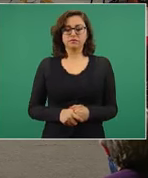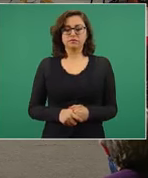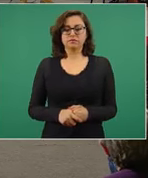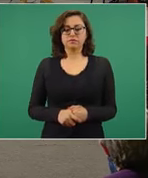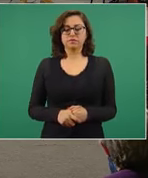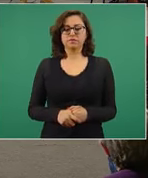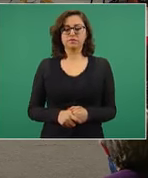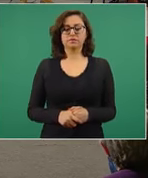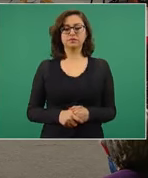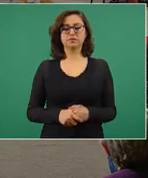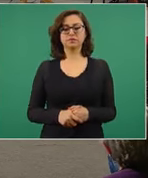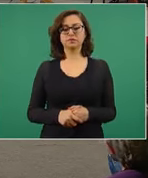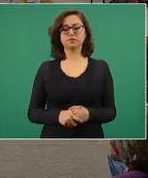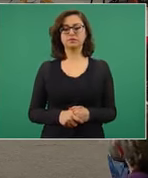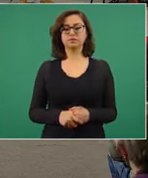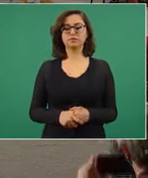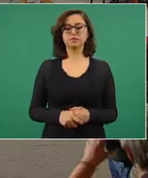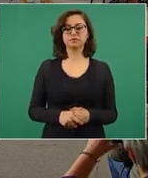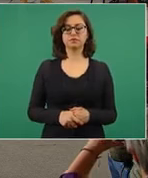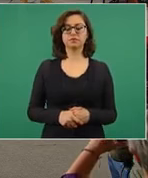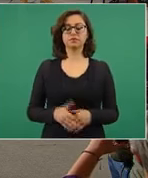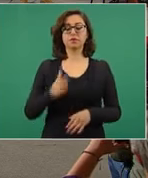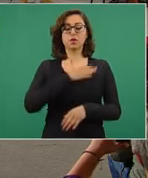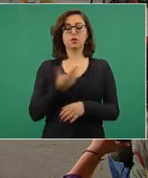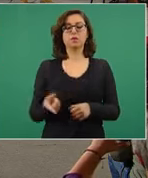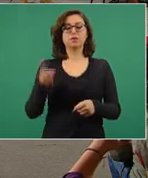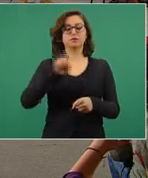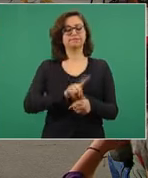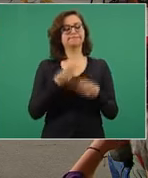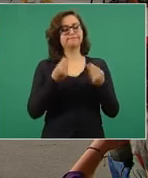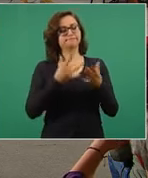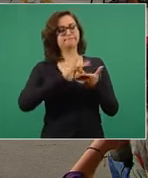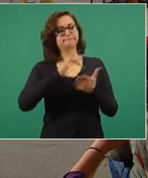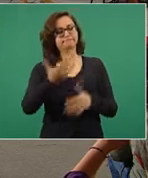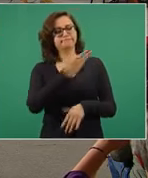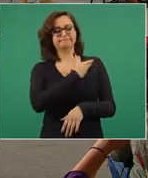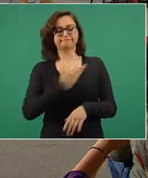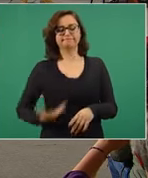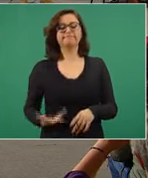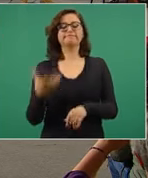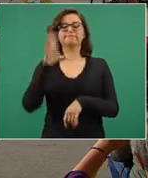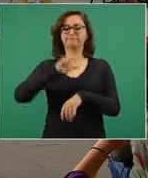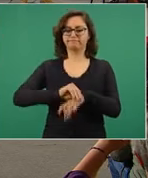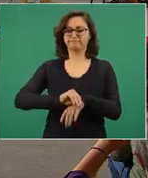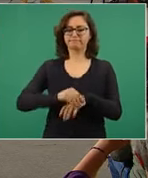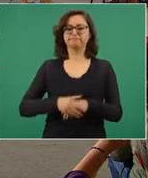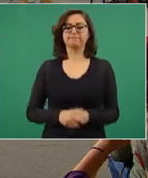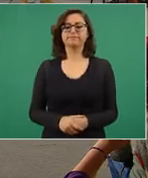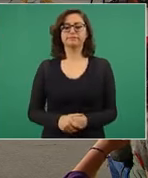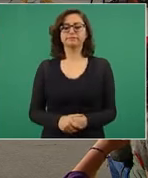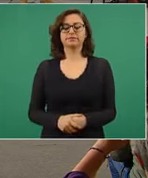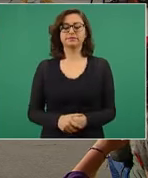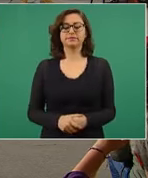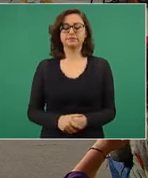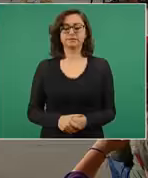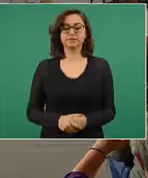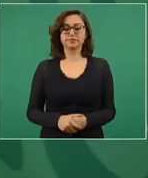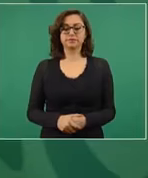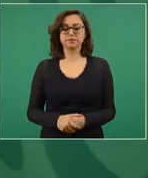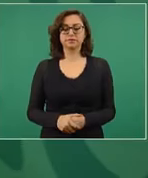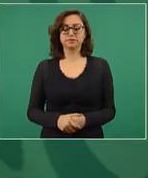Muy buenos días. Muchas gracias, señor presidente. Con su permiso, el día de hoy las